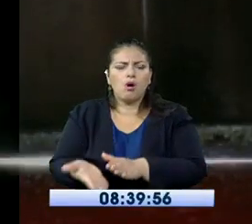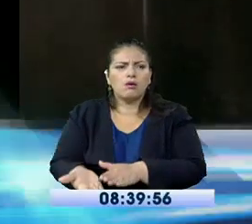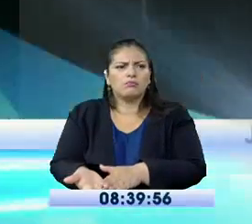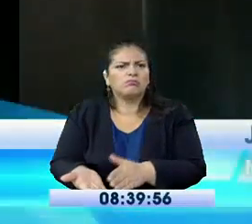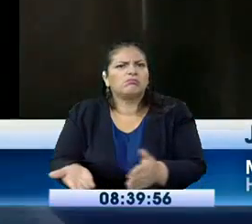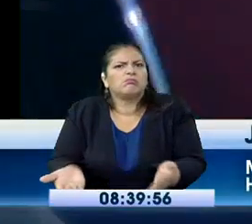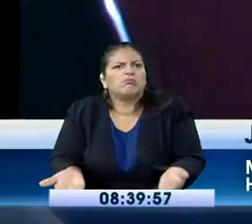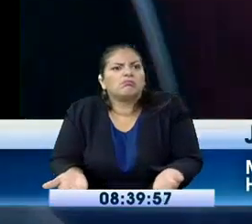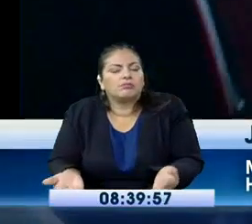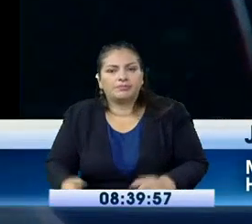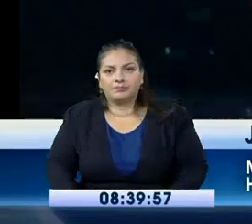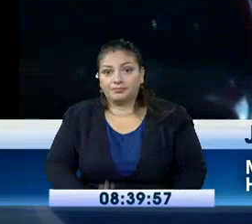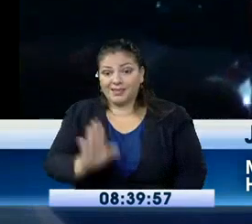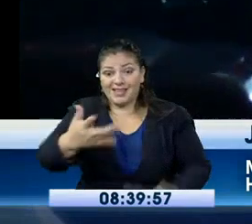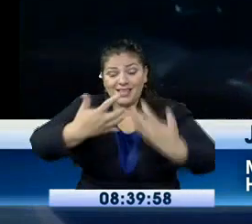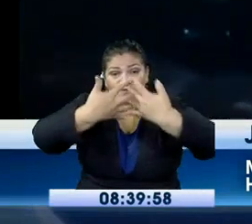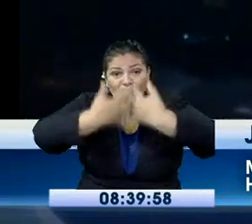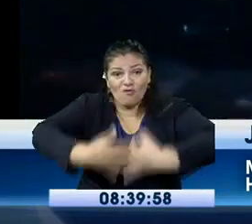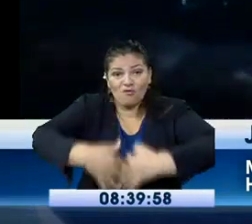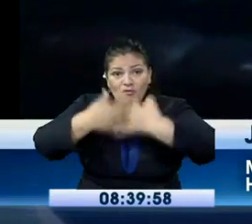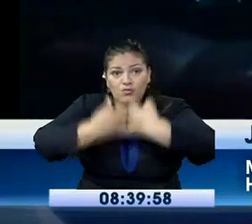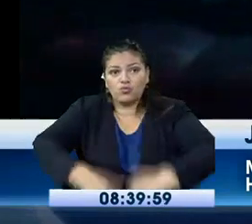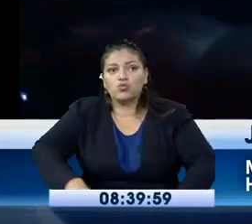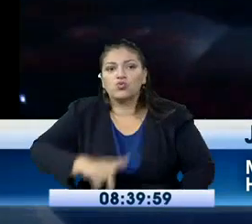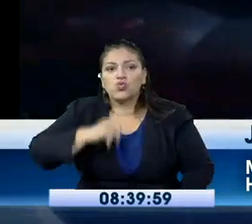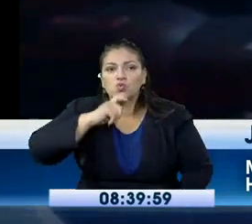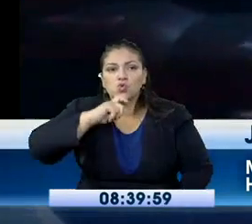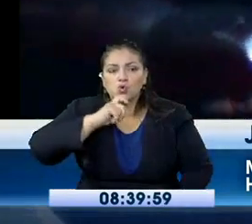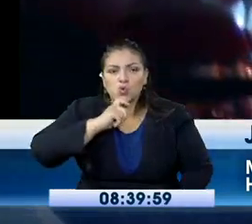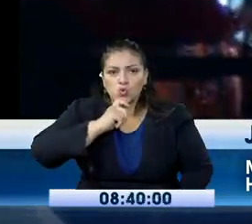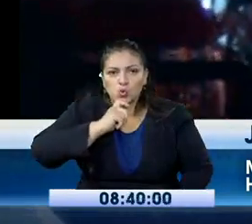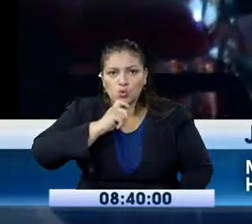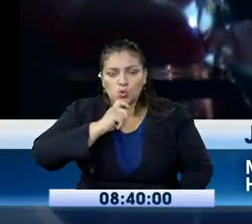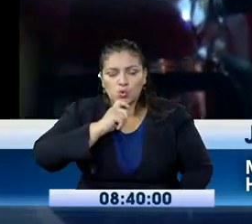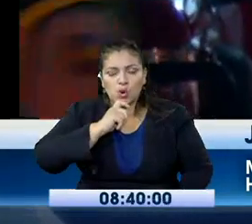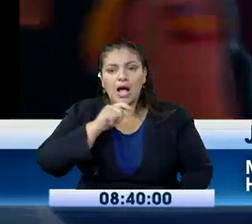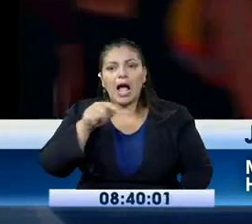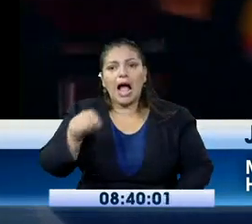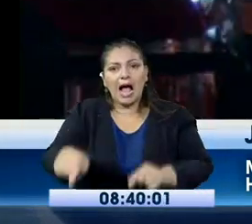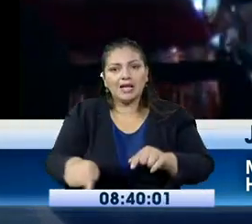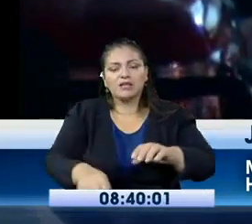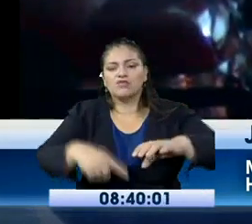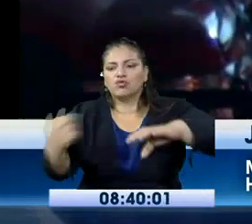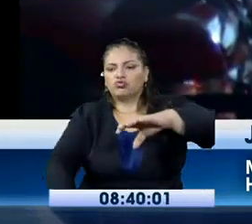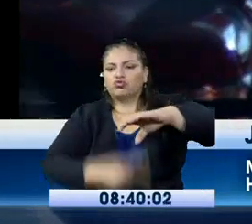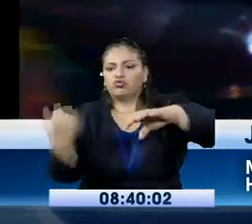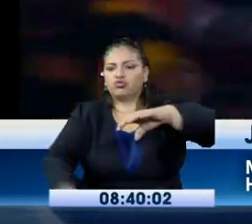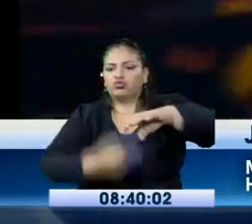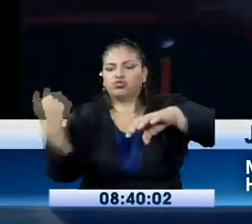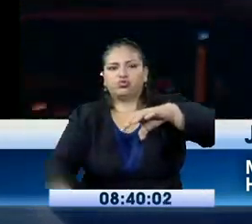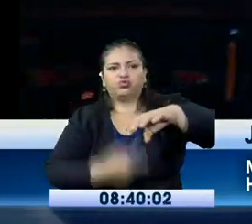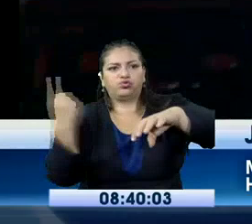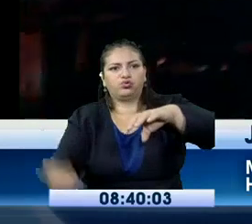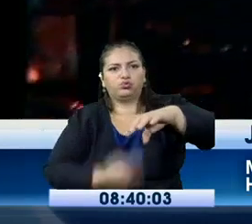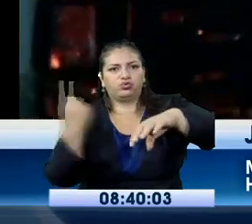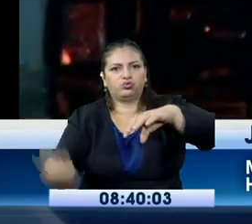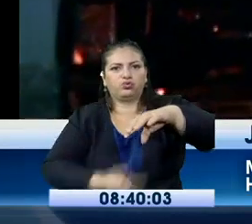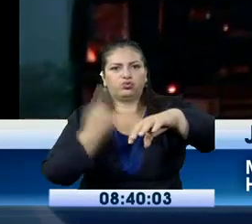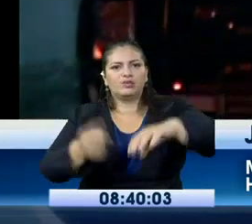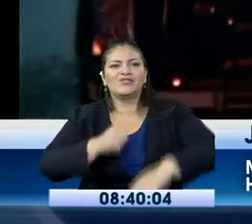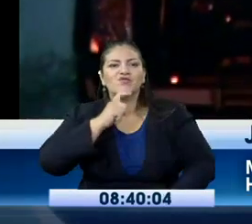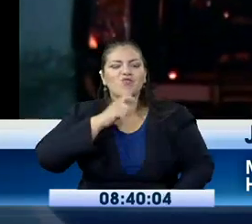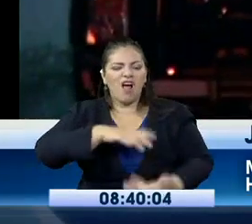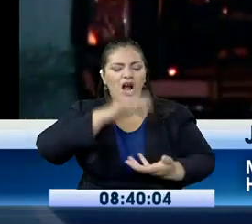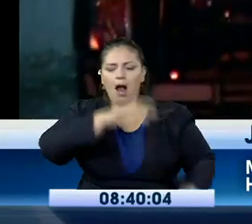Compañeros de la víctima informaron que todo se produjo por un pequeño descuido. Este individuo ha ingresado